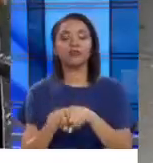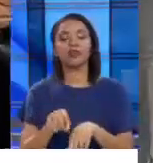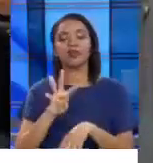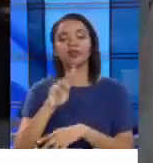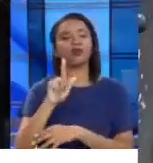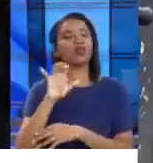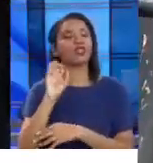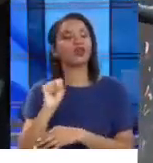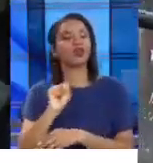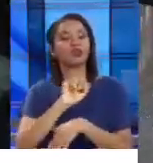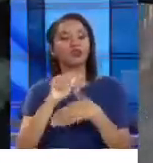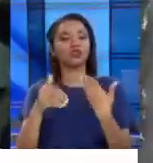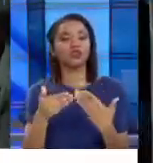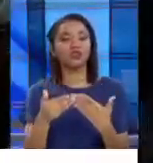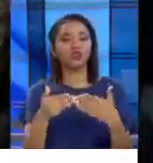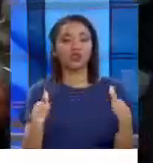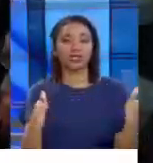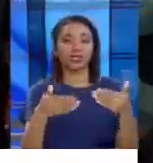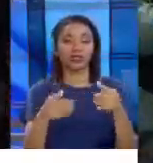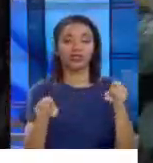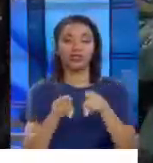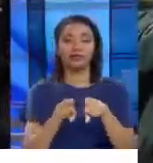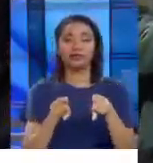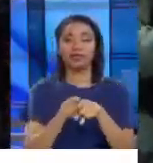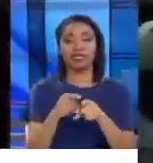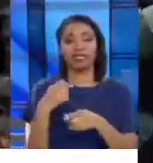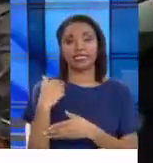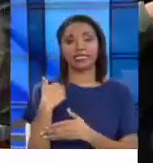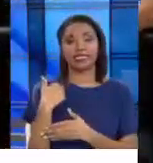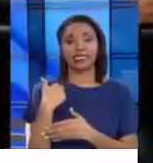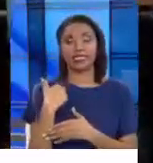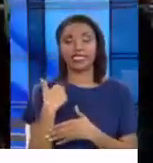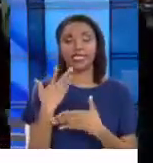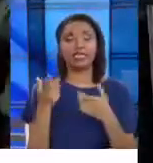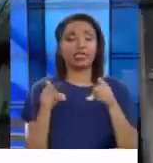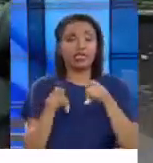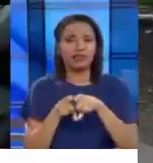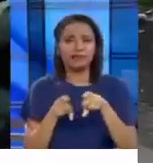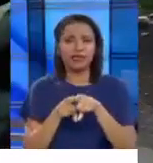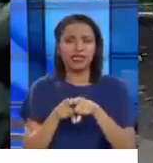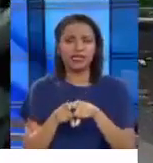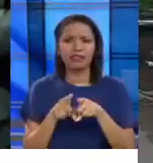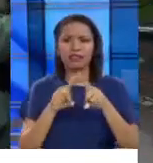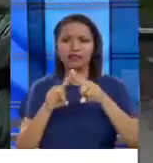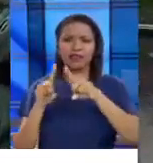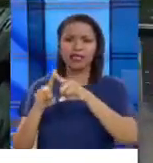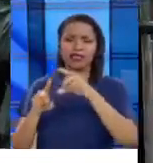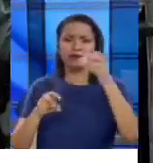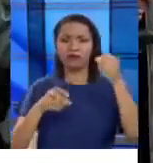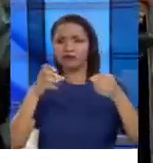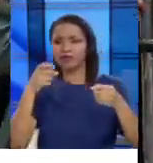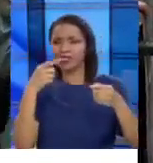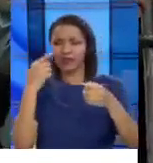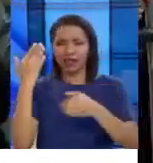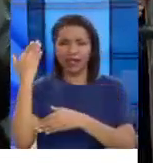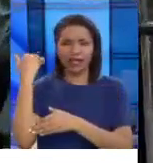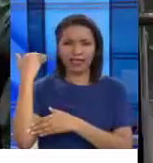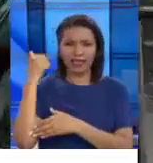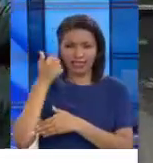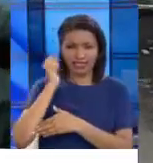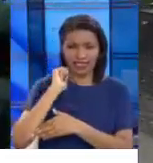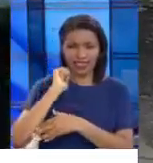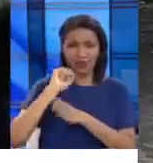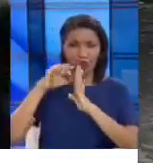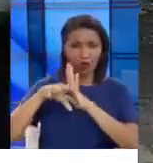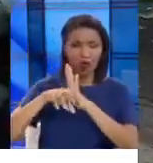Altos, están cerrados, incluso tienen algunas barras de acero para impedir saqueos como los que se reportaron en el día de ayer.